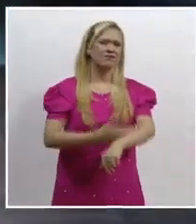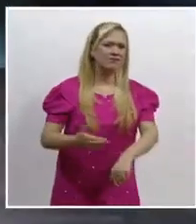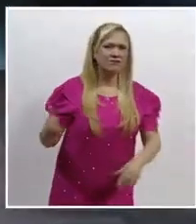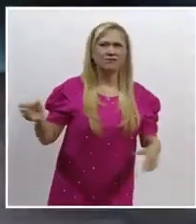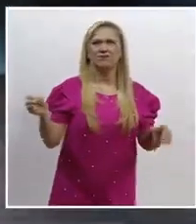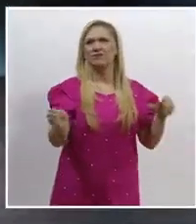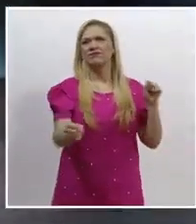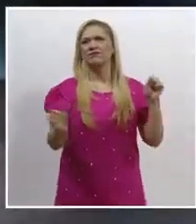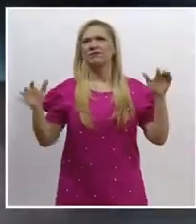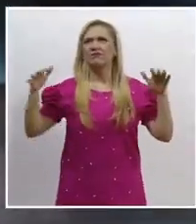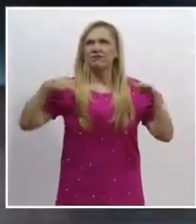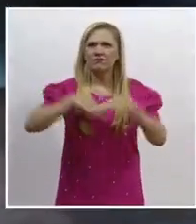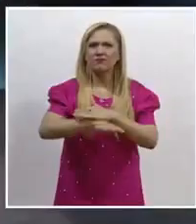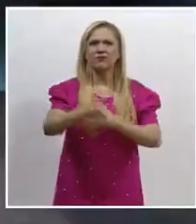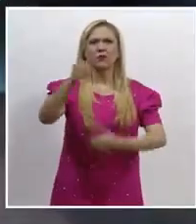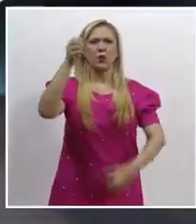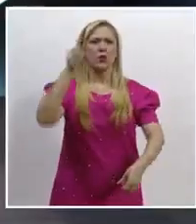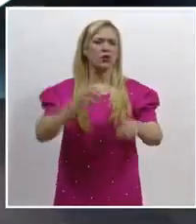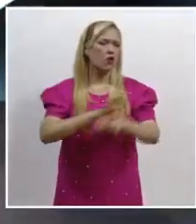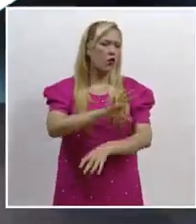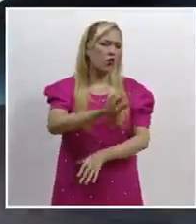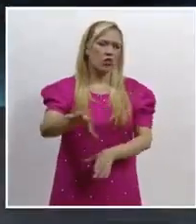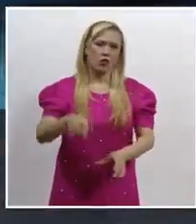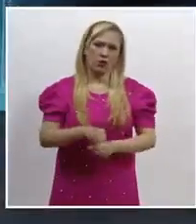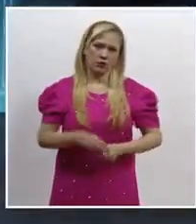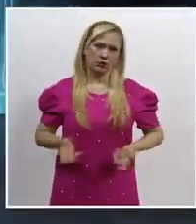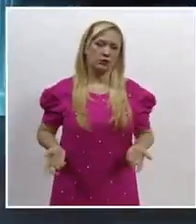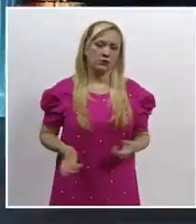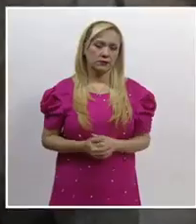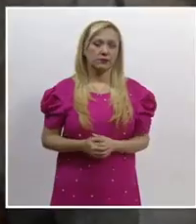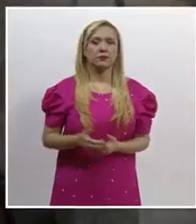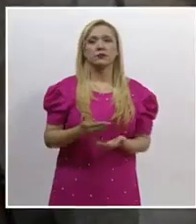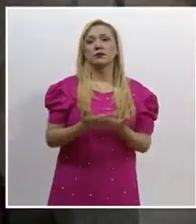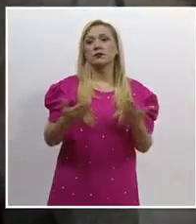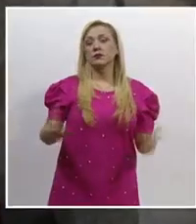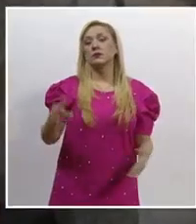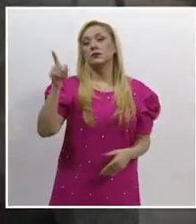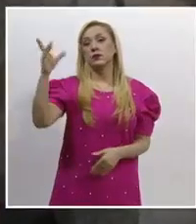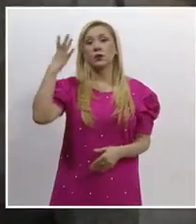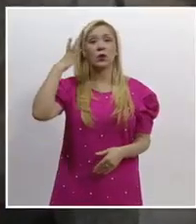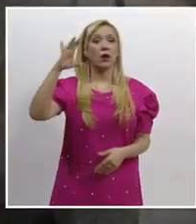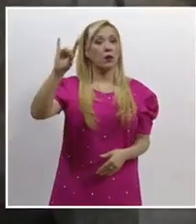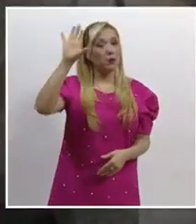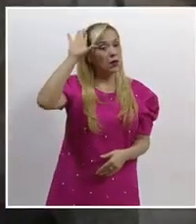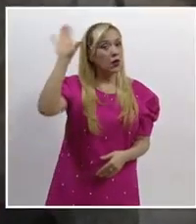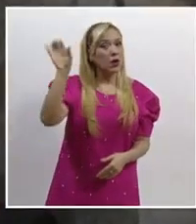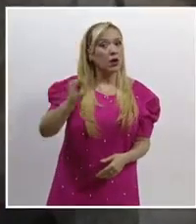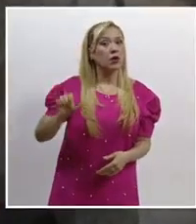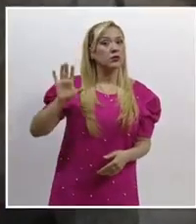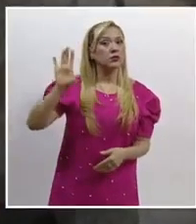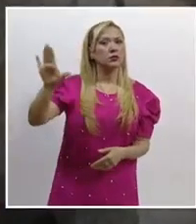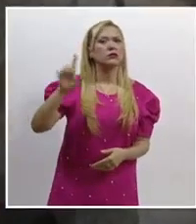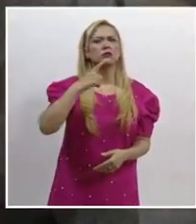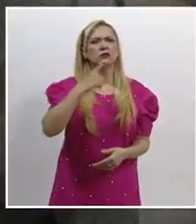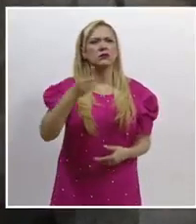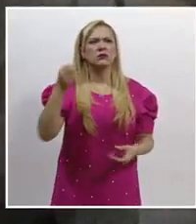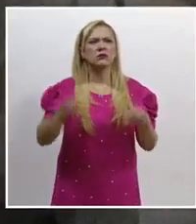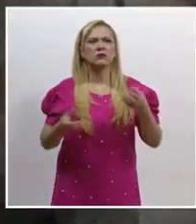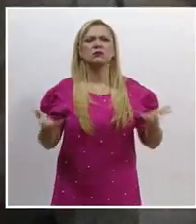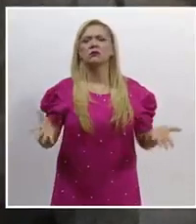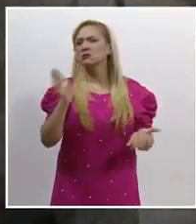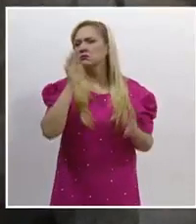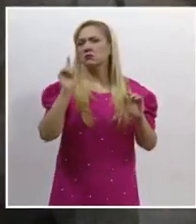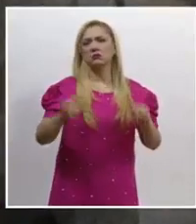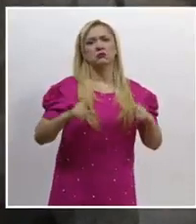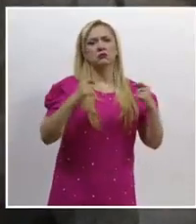Y el Pleno Regional en materia administrativa de la región Centro-Sur, con residencia en Cuernavaca, Morelos, determinó que es improcedente conceder